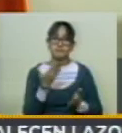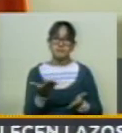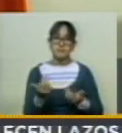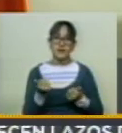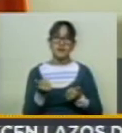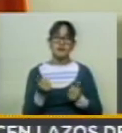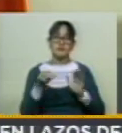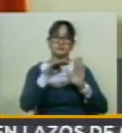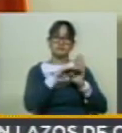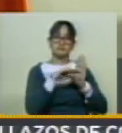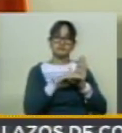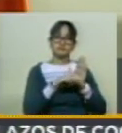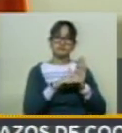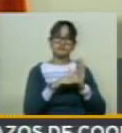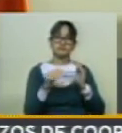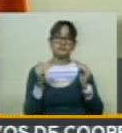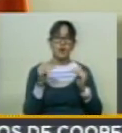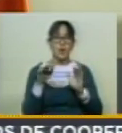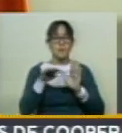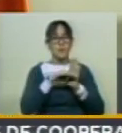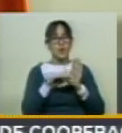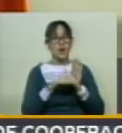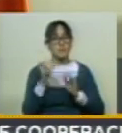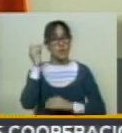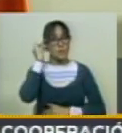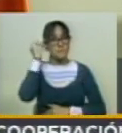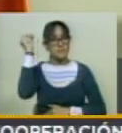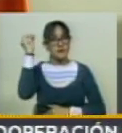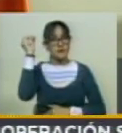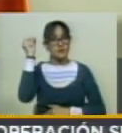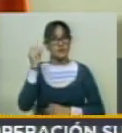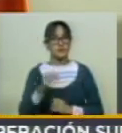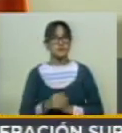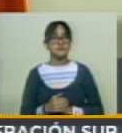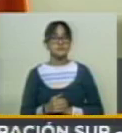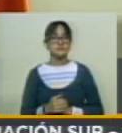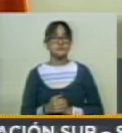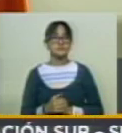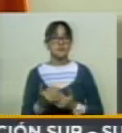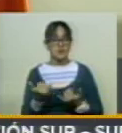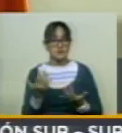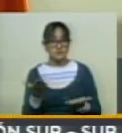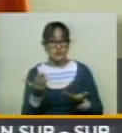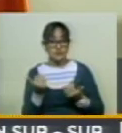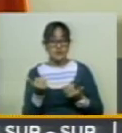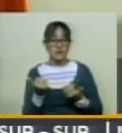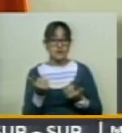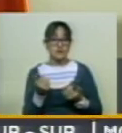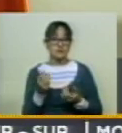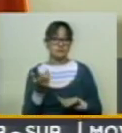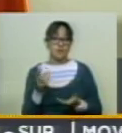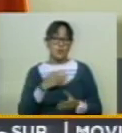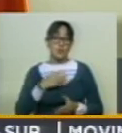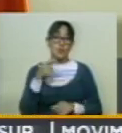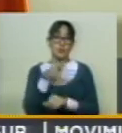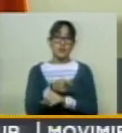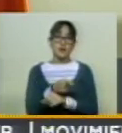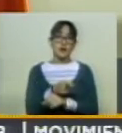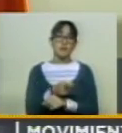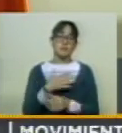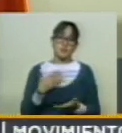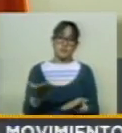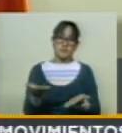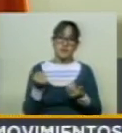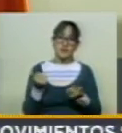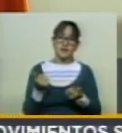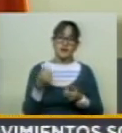haya garantía en el equilibrio en los programas de opinión, ahí se los vamos a solicitar, el Consejo no los puede obligar, pero les vamos a solicitar